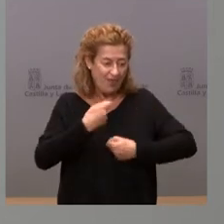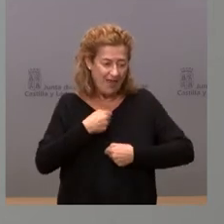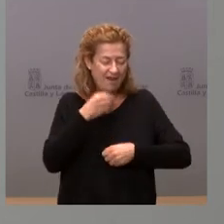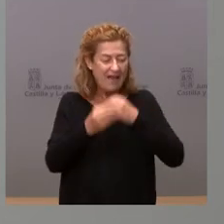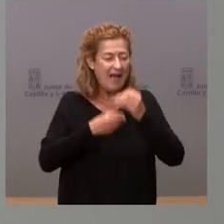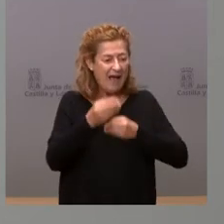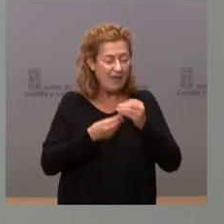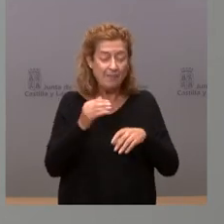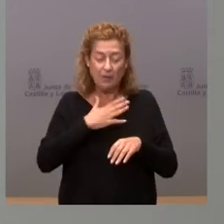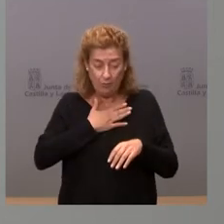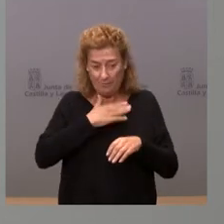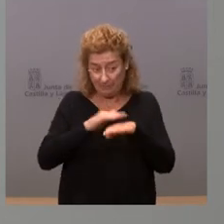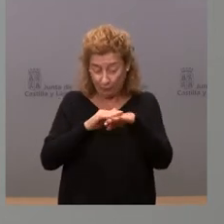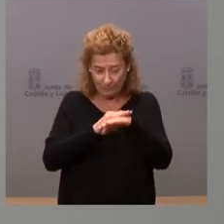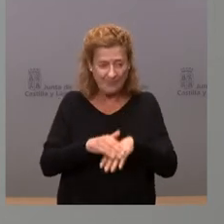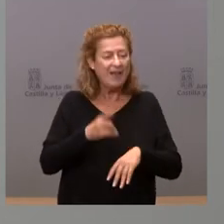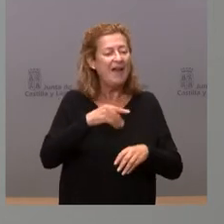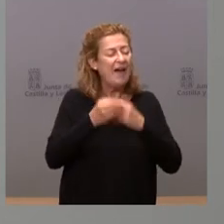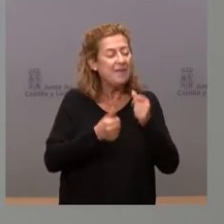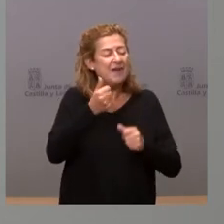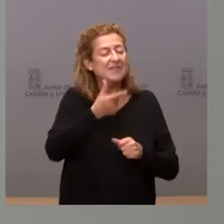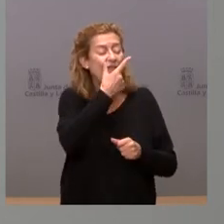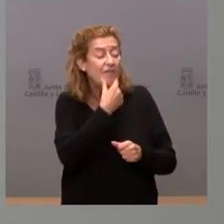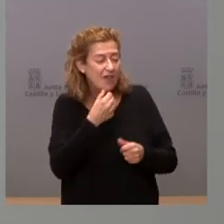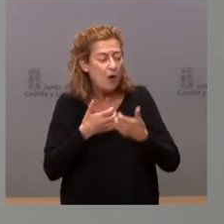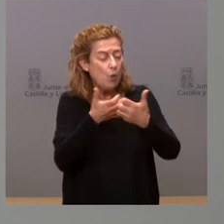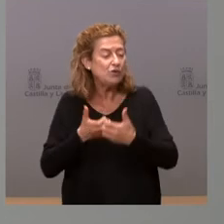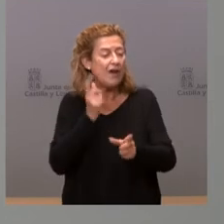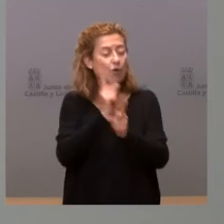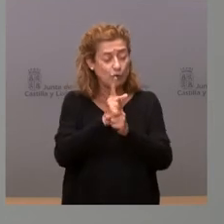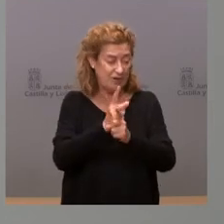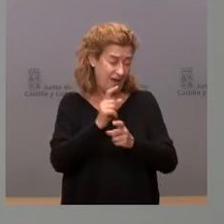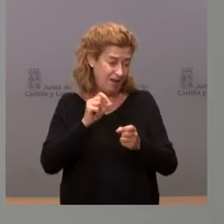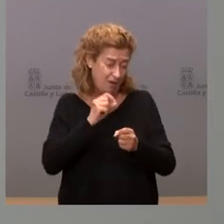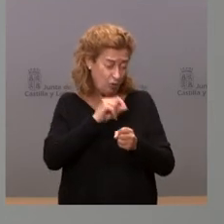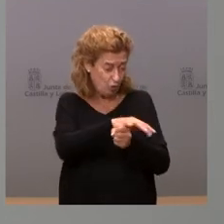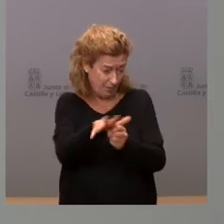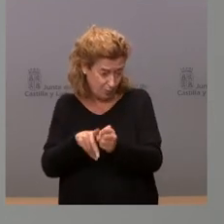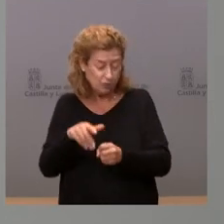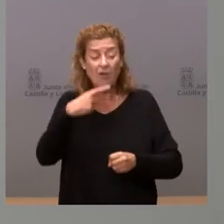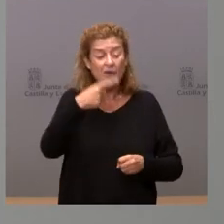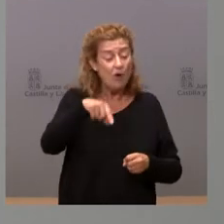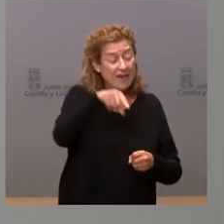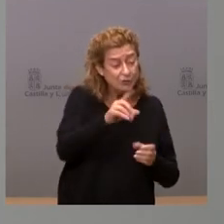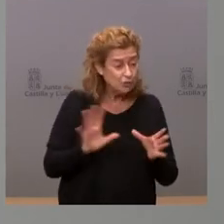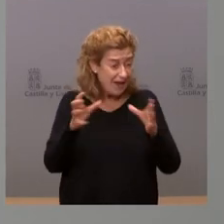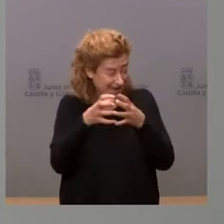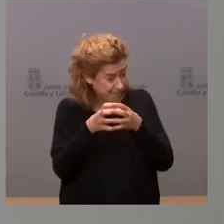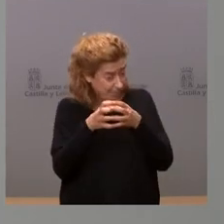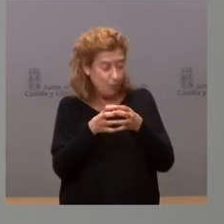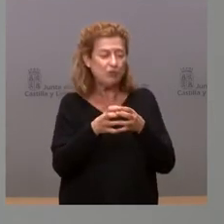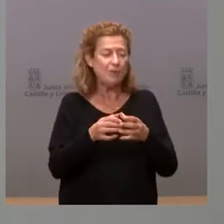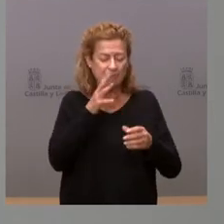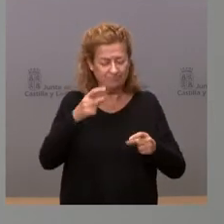perdón un poco más fácil el luchar contra la pandemia como digo estos equipos van a complementar y van a reforzar las actividades